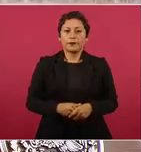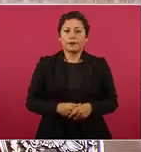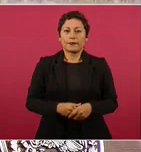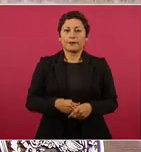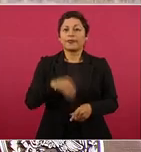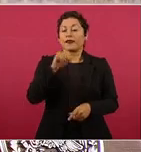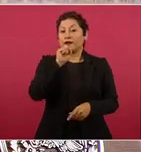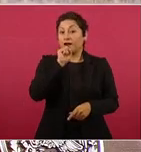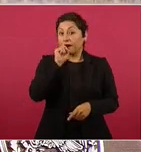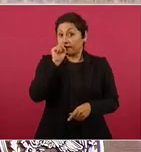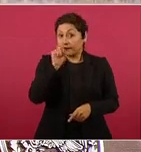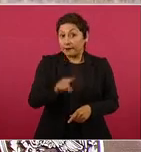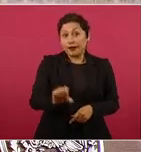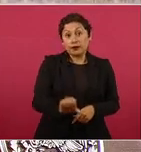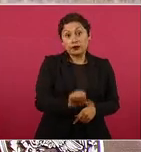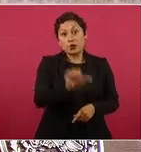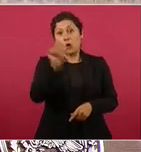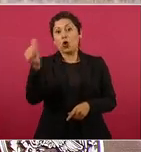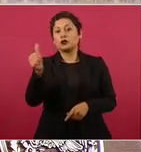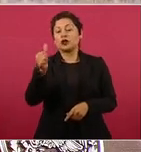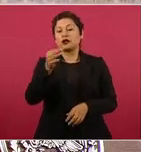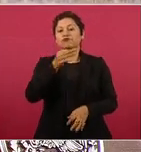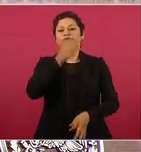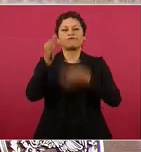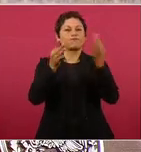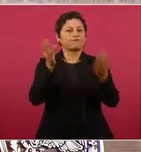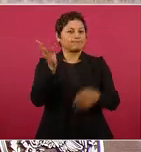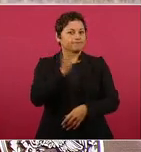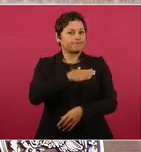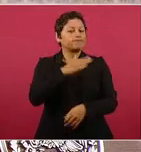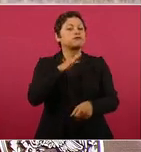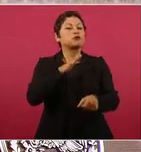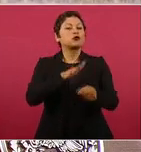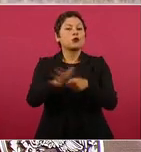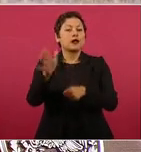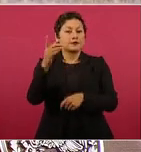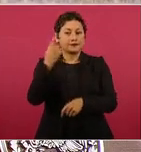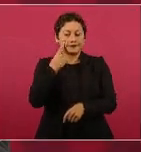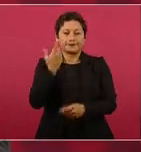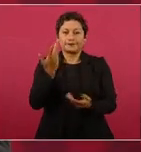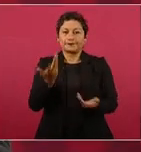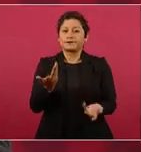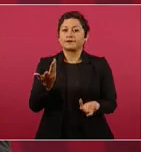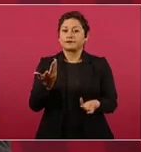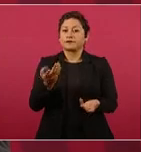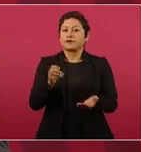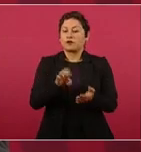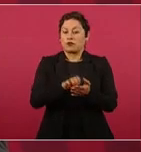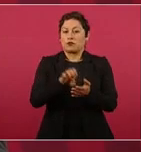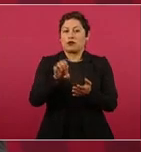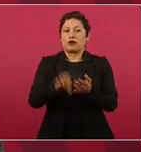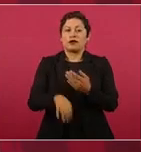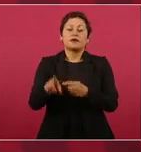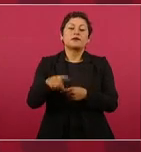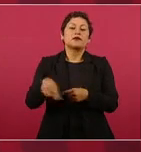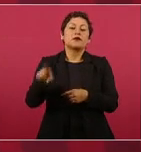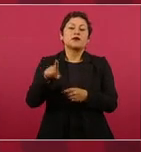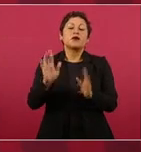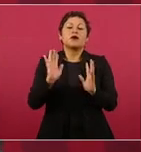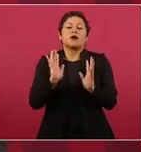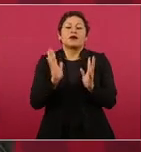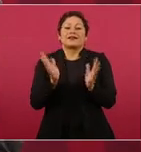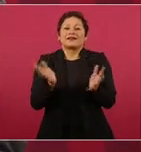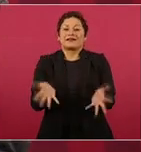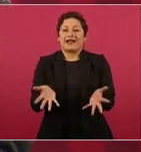es muy buena noticia el que se está recuperando